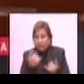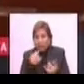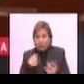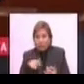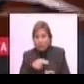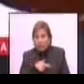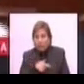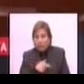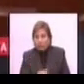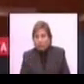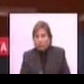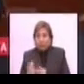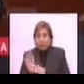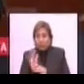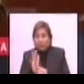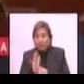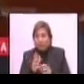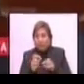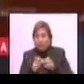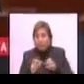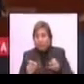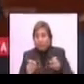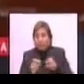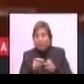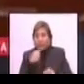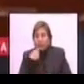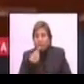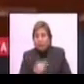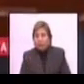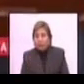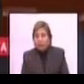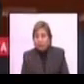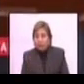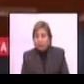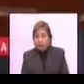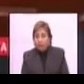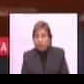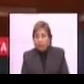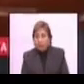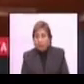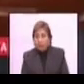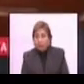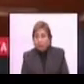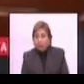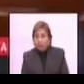ante nuestra representación parlamentaria, usted dijo lo siguiente.